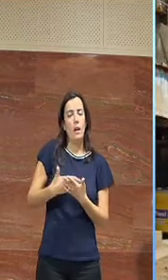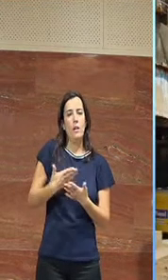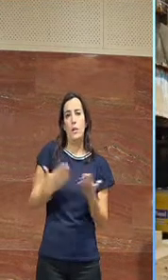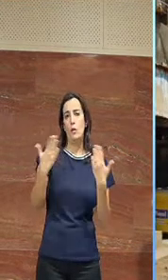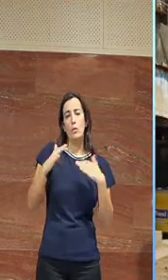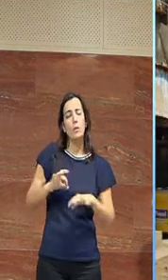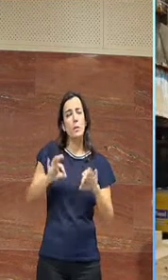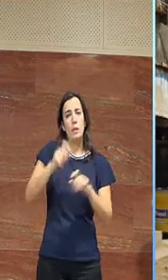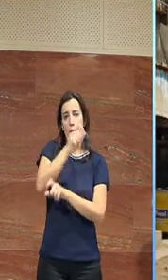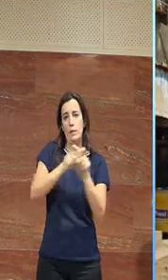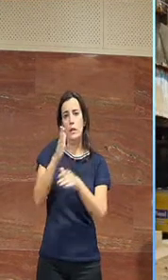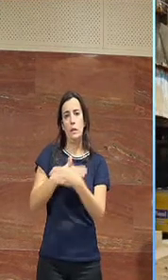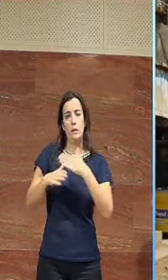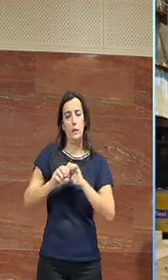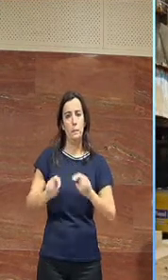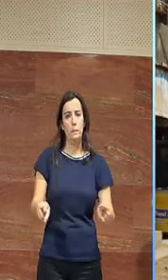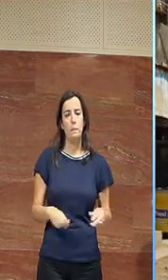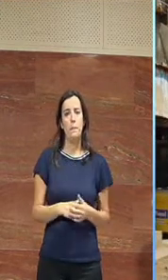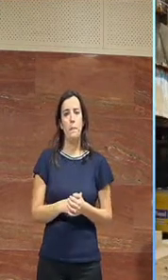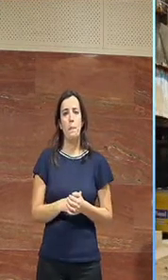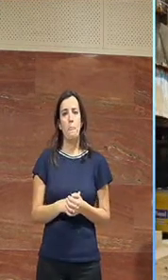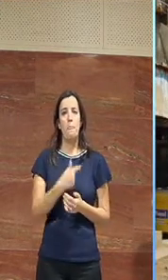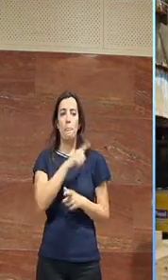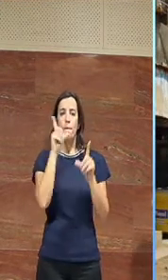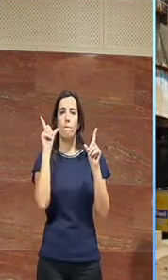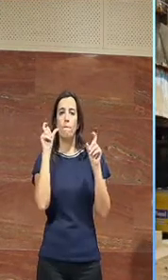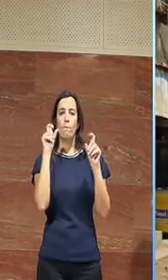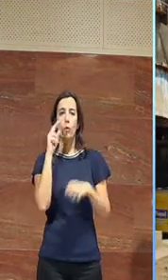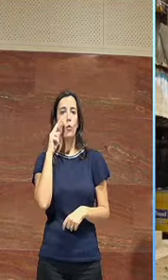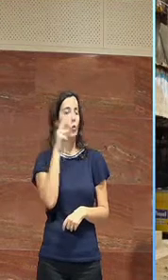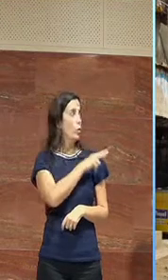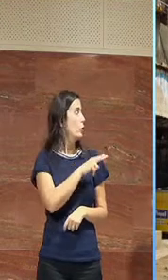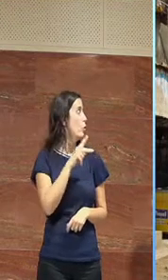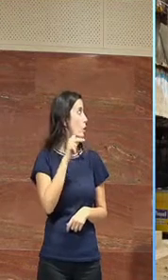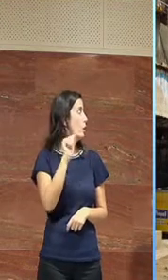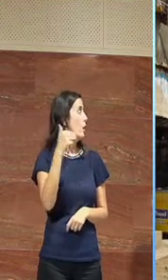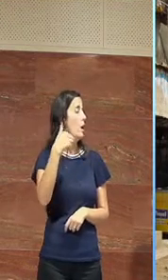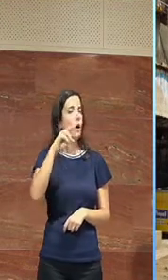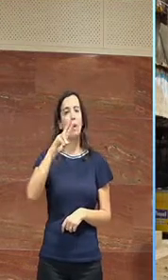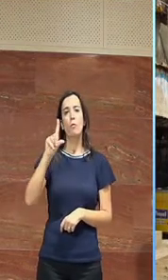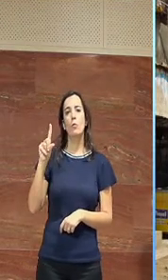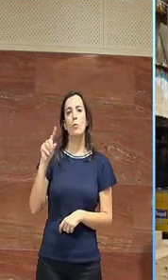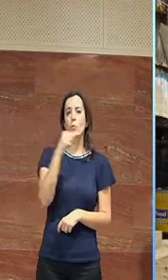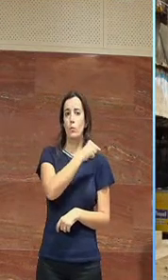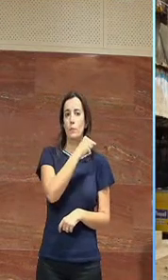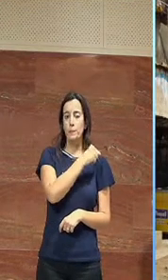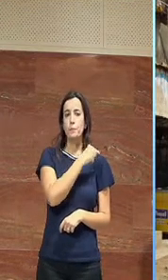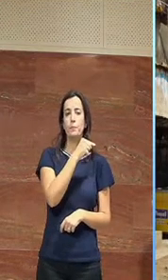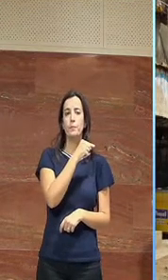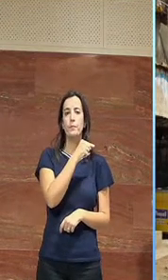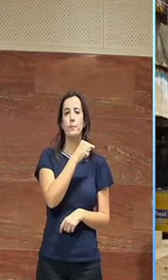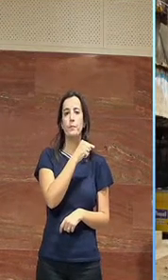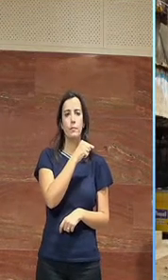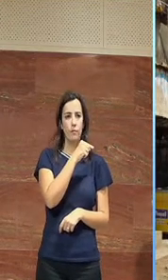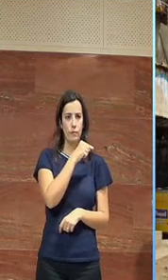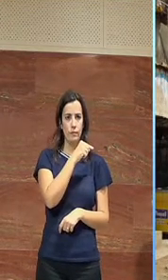personas con discapacidad. Esta es una foto de un viario interior de Kabul en la que aparece pues, todos los caminos de arena,